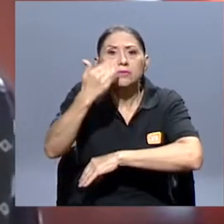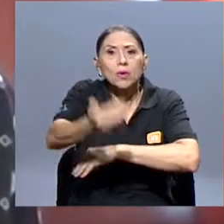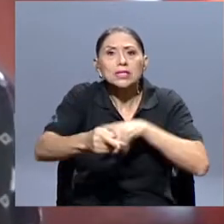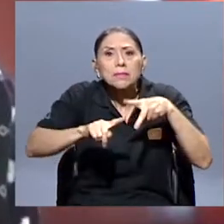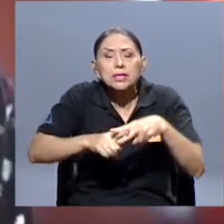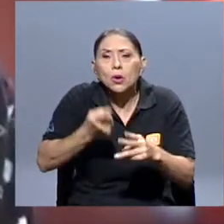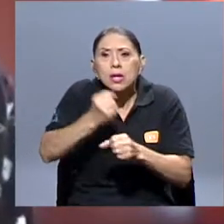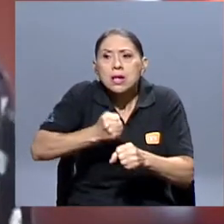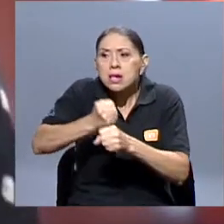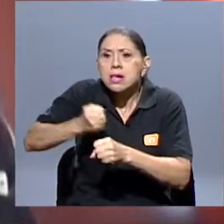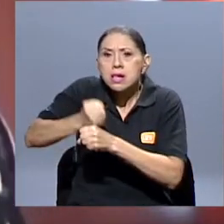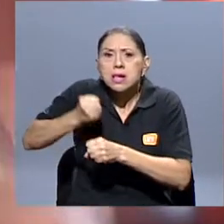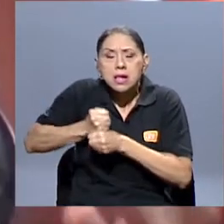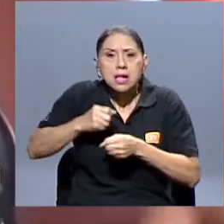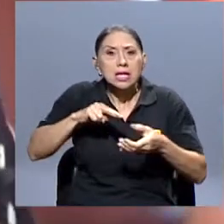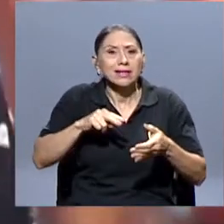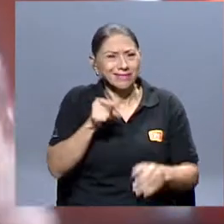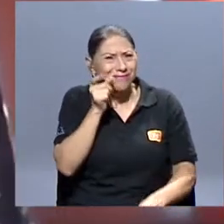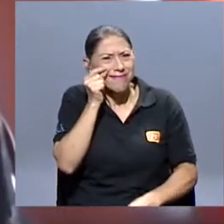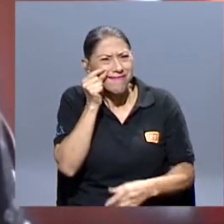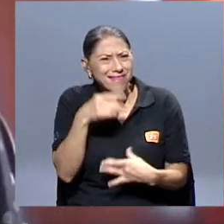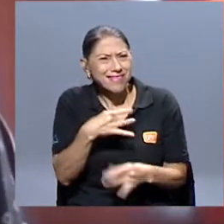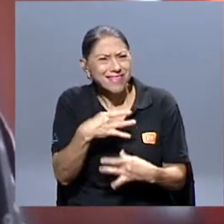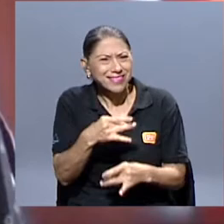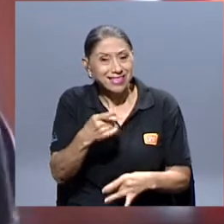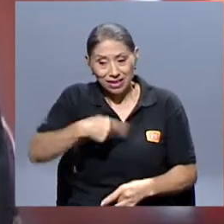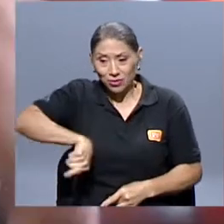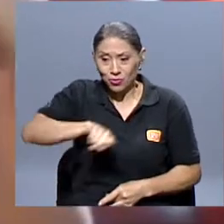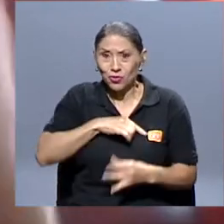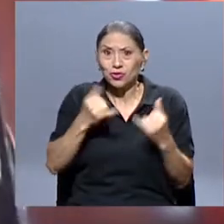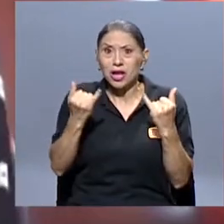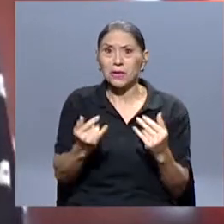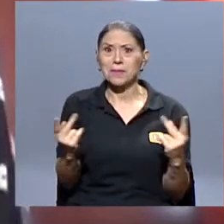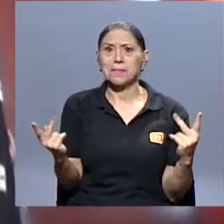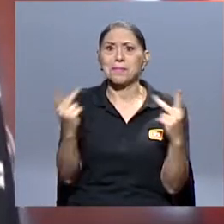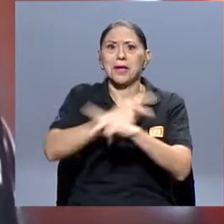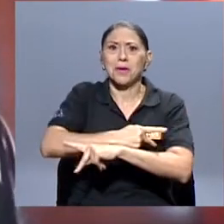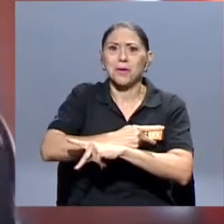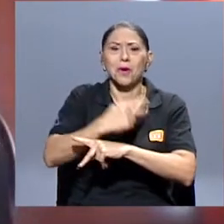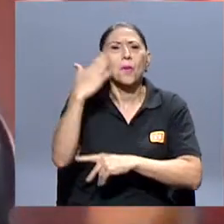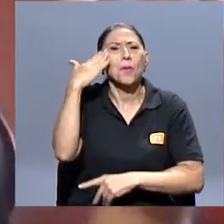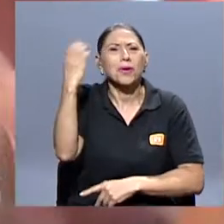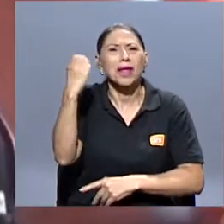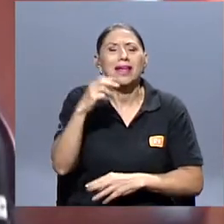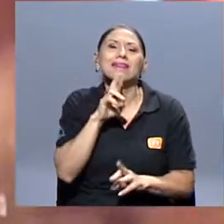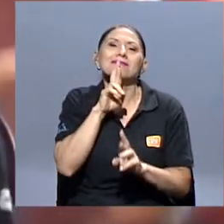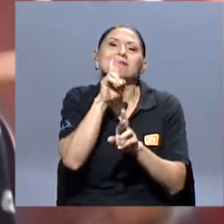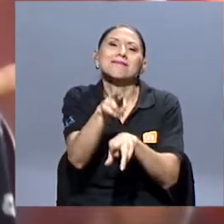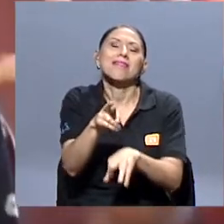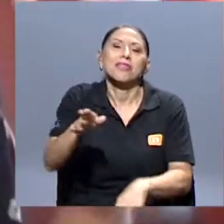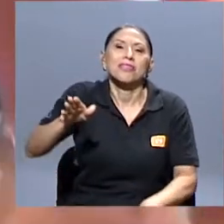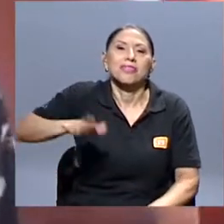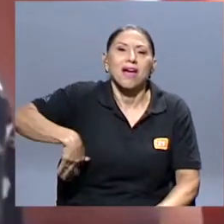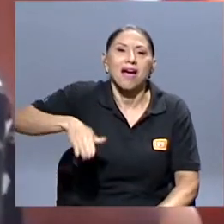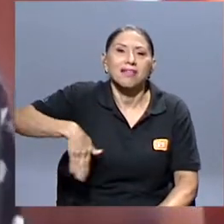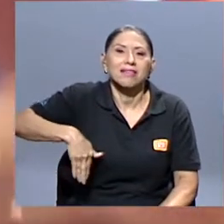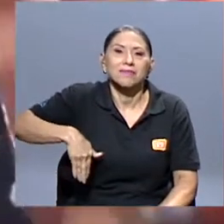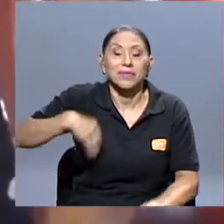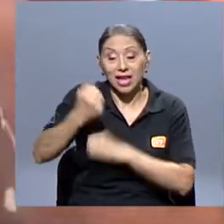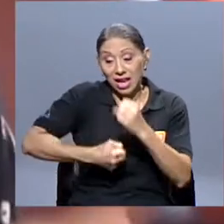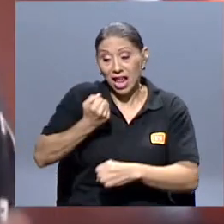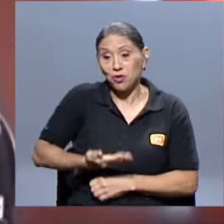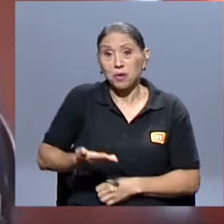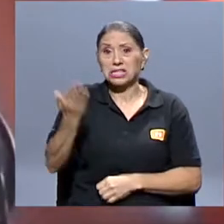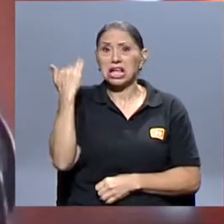hospitalizaciones. Es decir, sí reaccionamos, es curioso, estamos peor y reaccionamos más tarde. El año pasado estábamos no tan mal